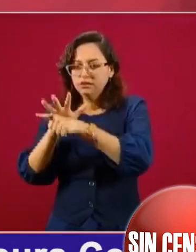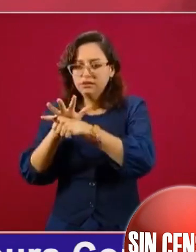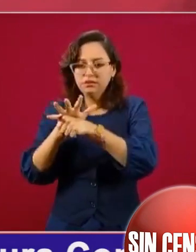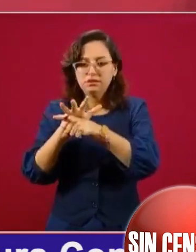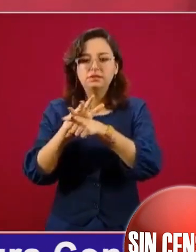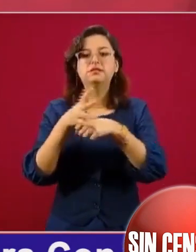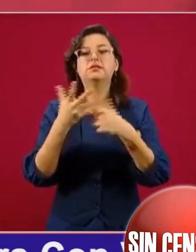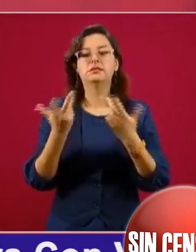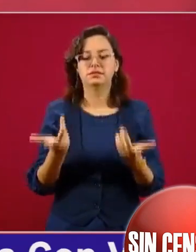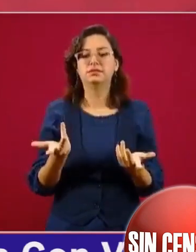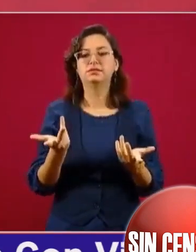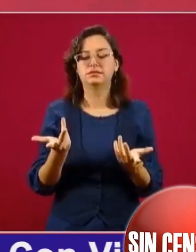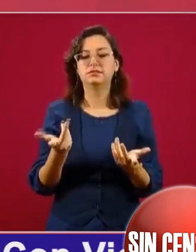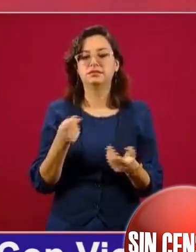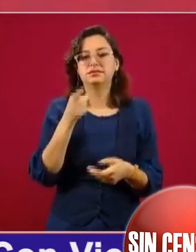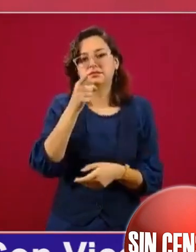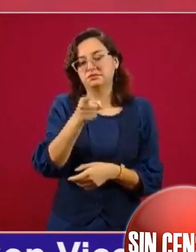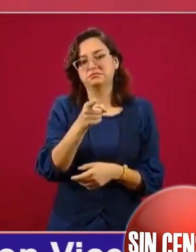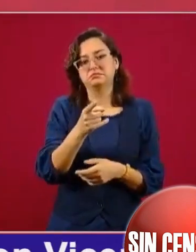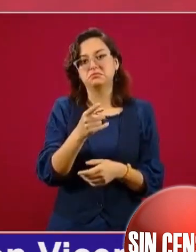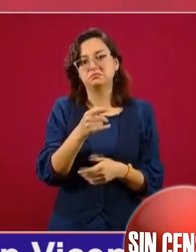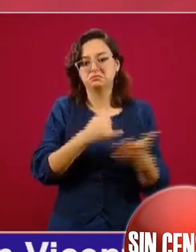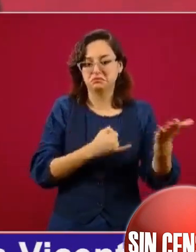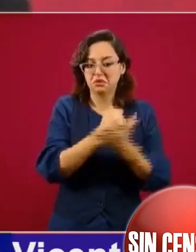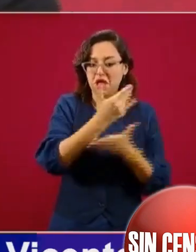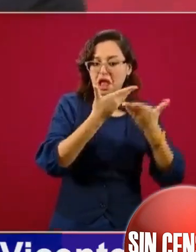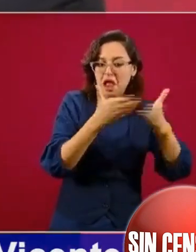A partir del semáforo.